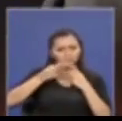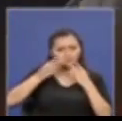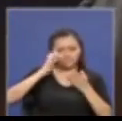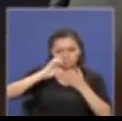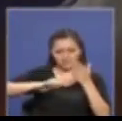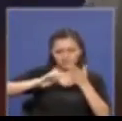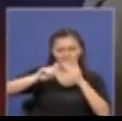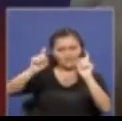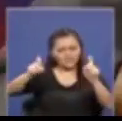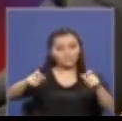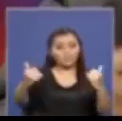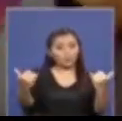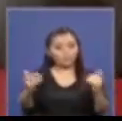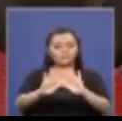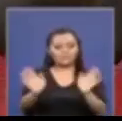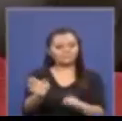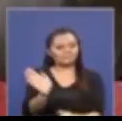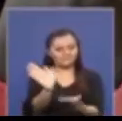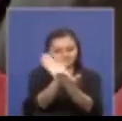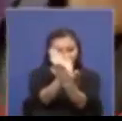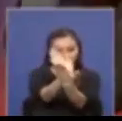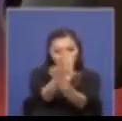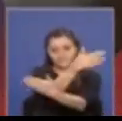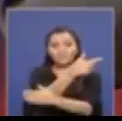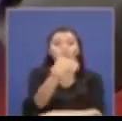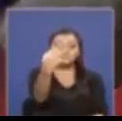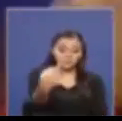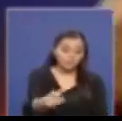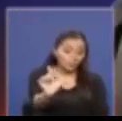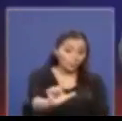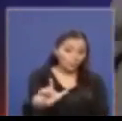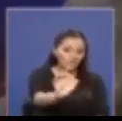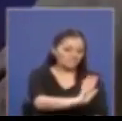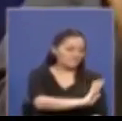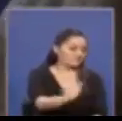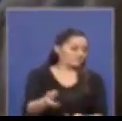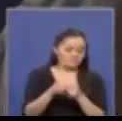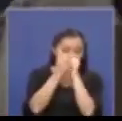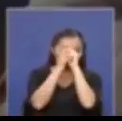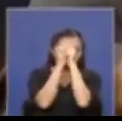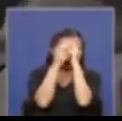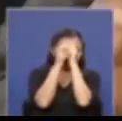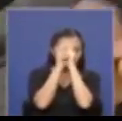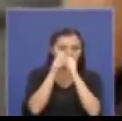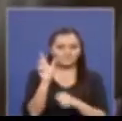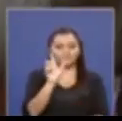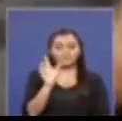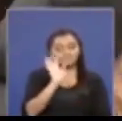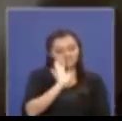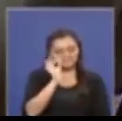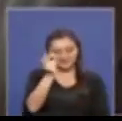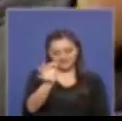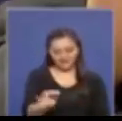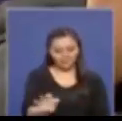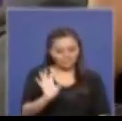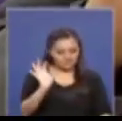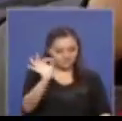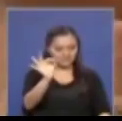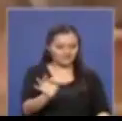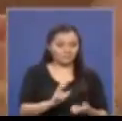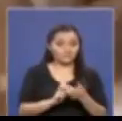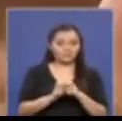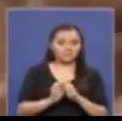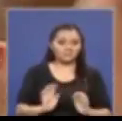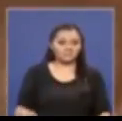subsidio. Bueno, le hemos eliminado su subsidio. Verán cómo el lunes esa misma gente está diciendo todo lo contrario. Anótenlo, ¿eh? Verán. Pero ustedes